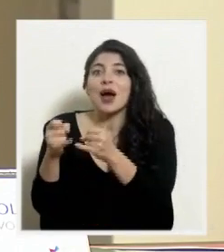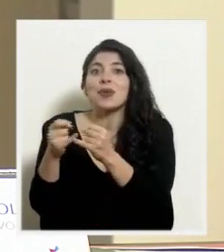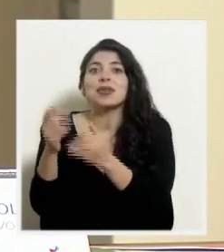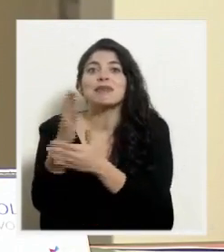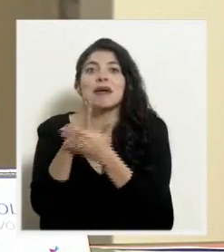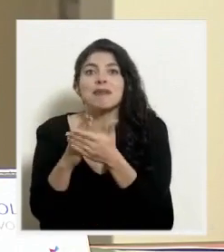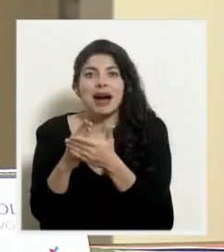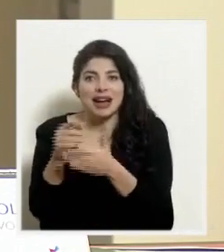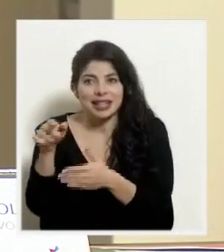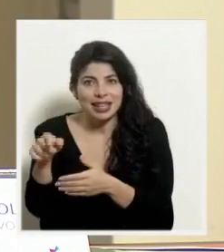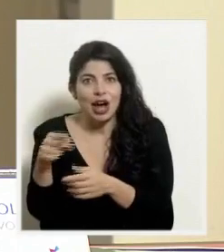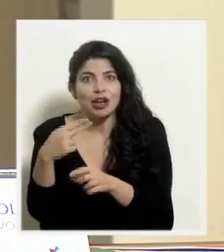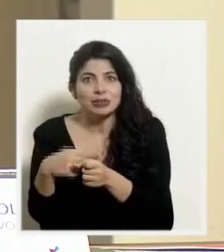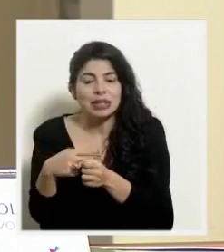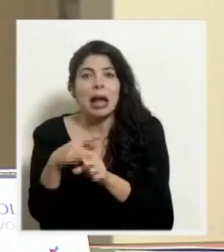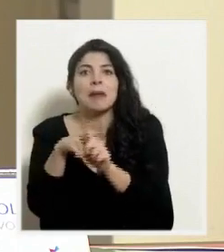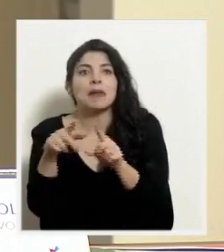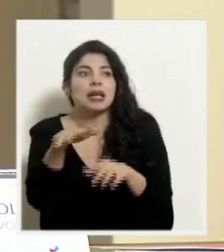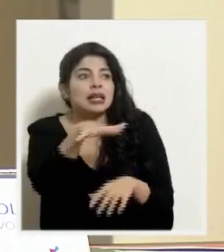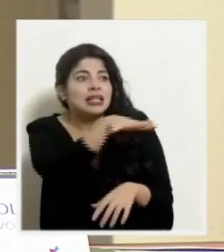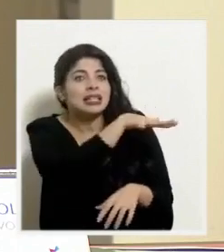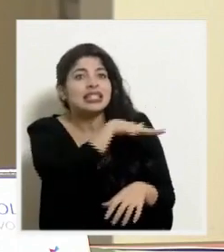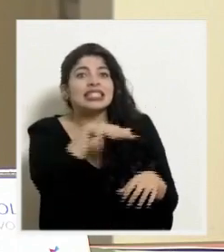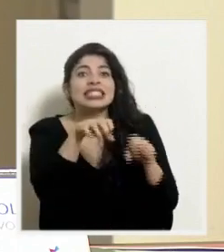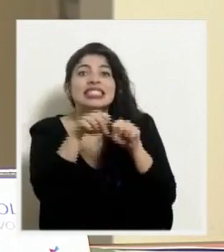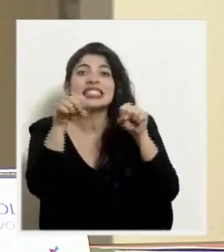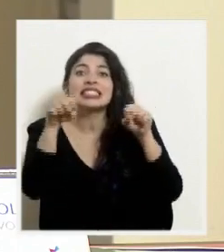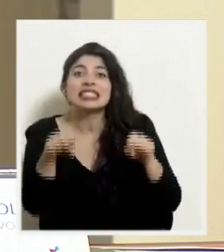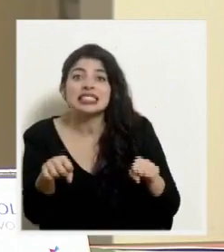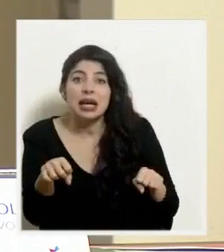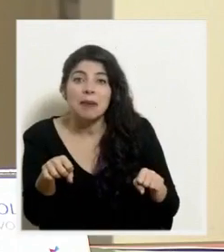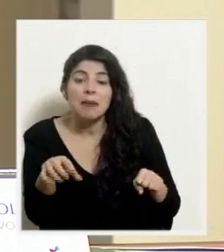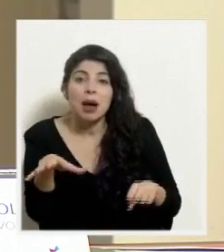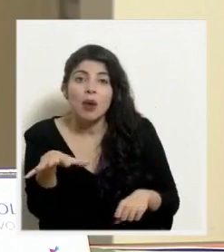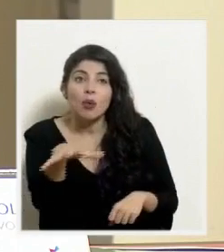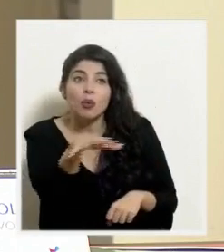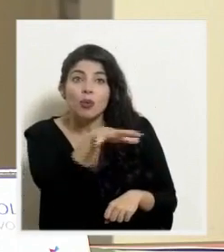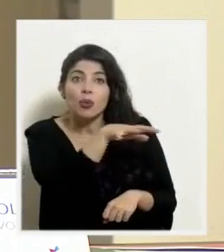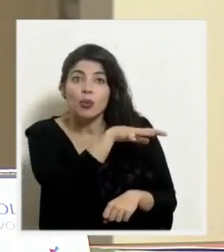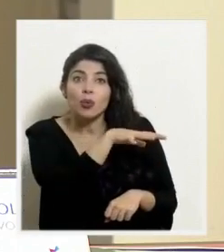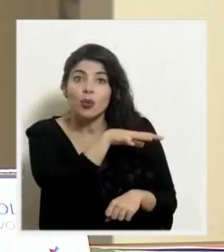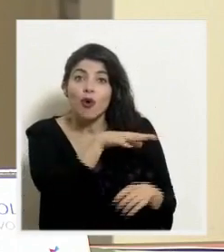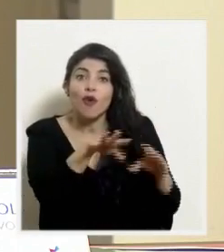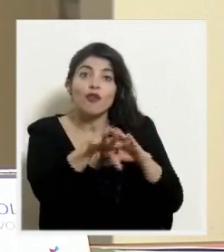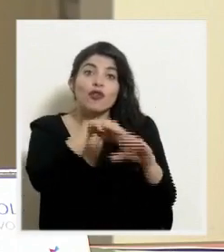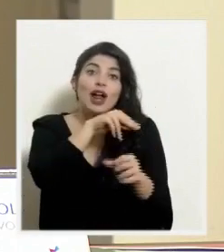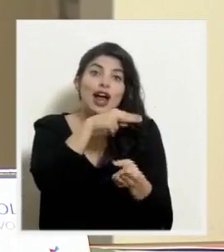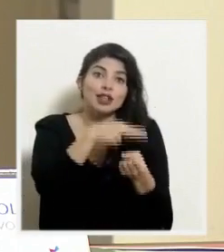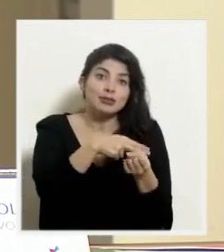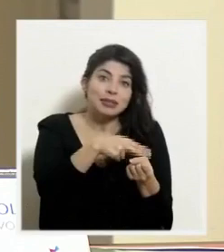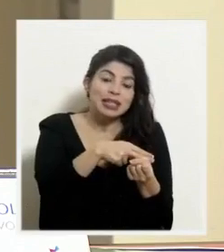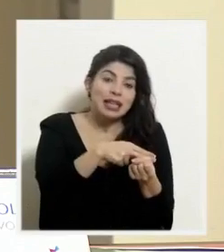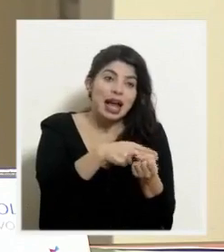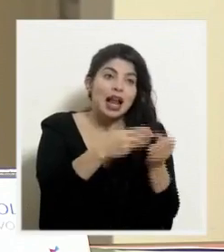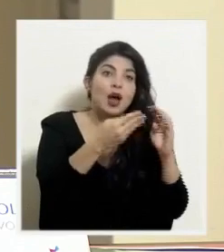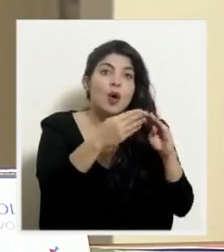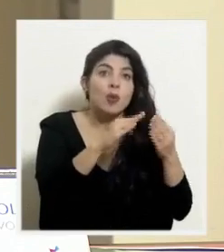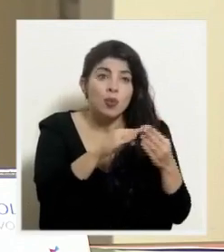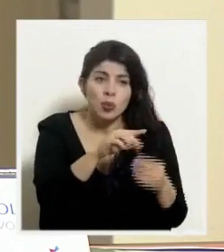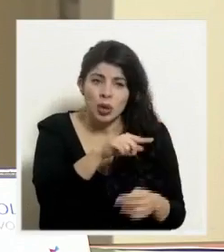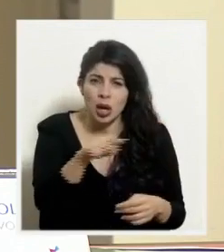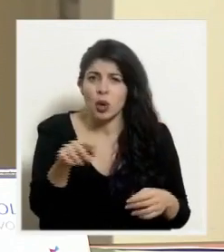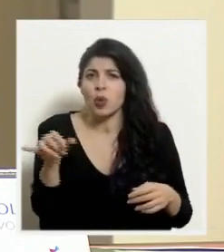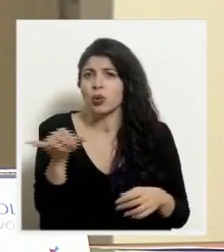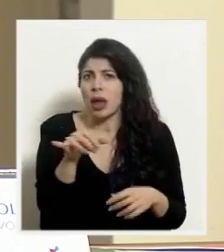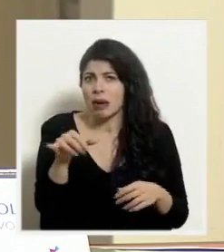cadena, pero también hay un sistema, una parte del sistema, en el ámbito extrahospitalario, en el ámbito comunitario, donde